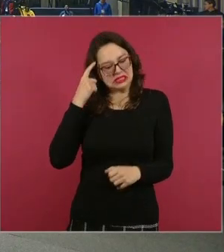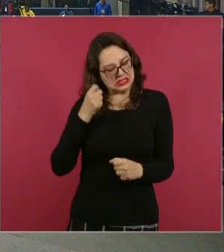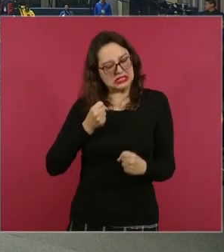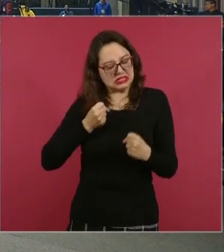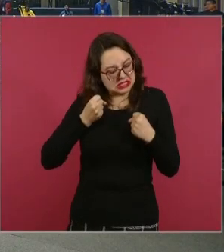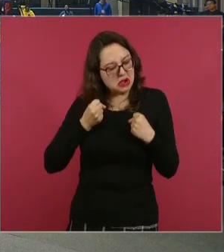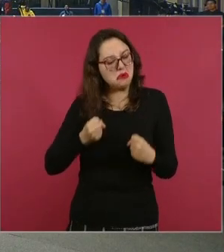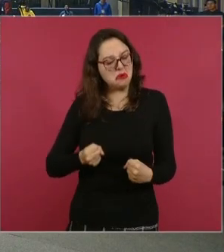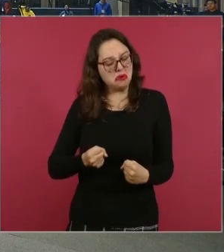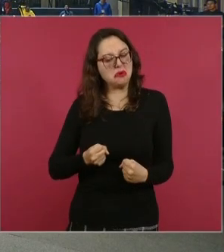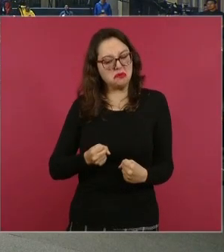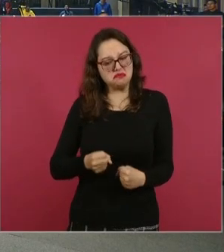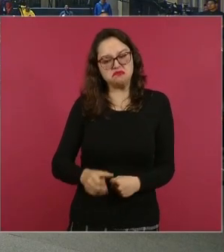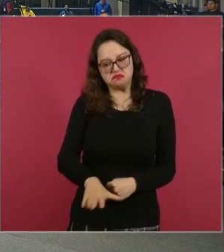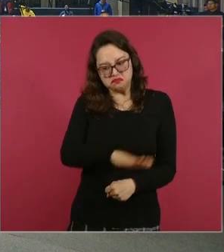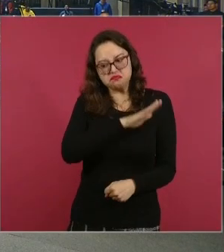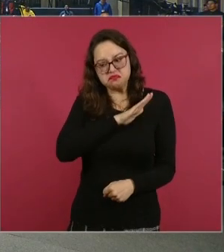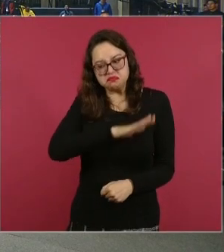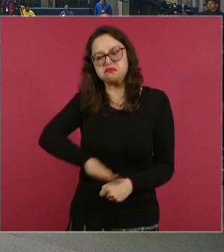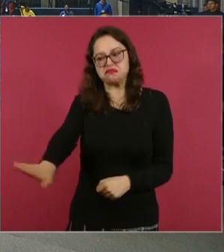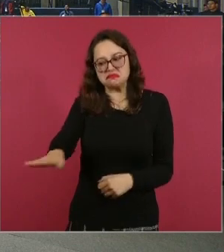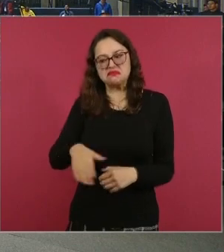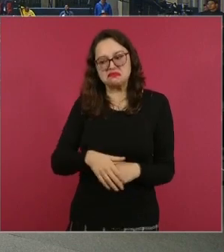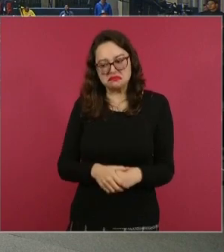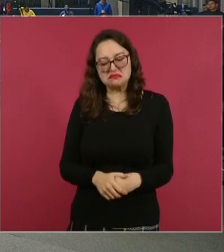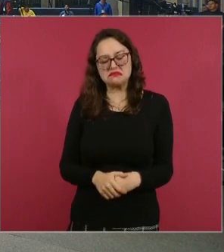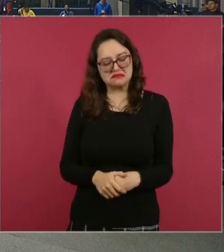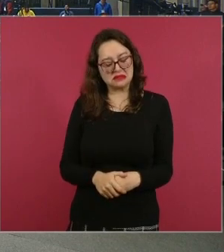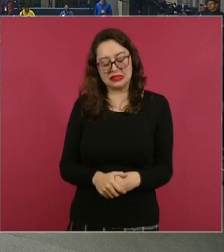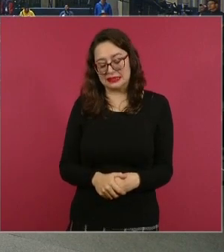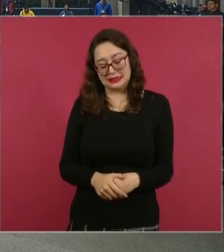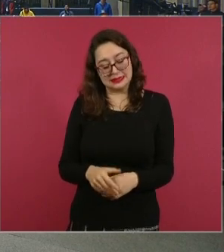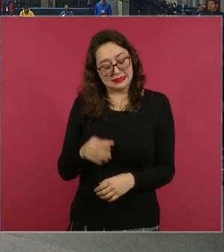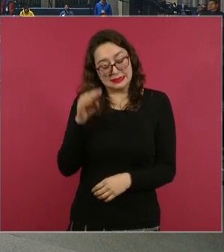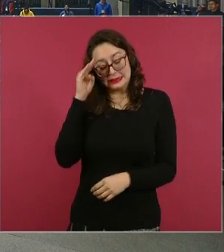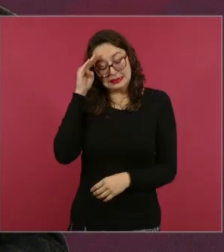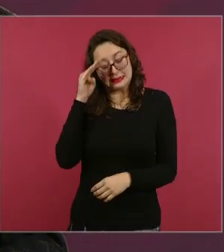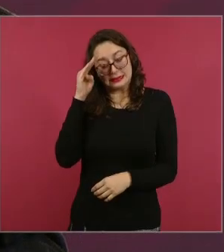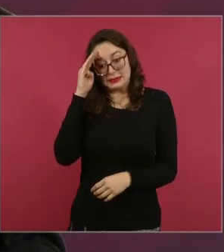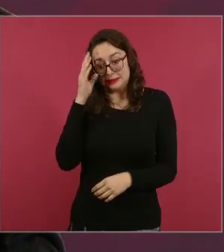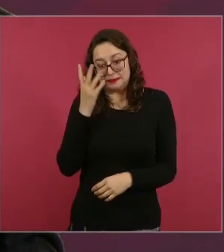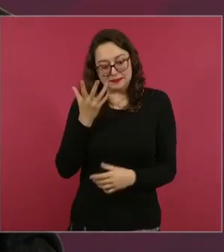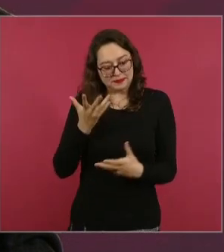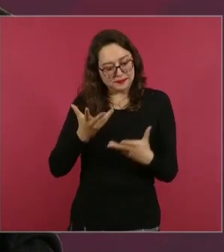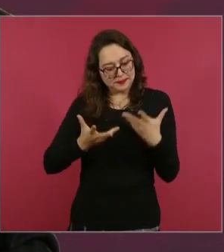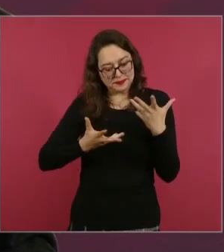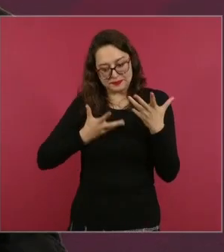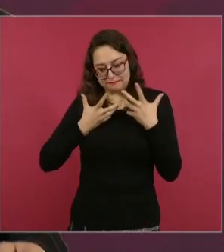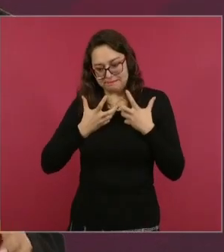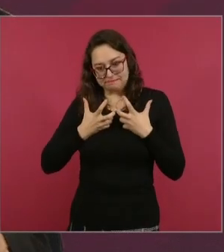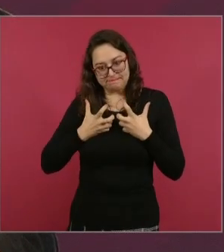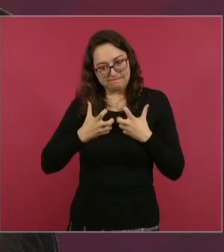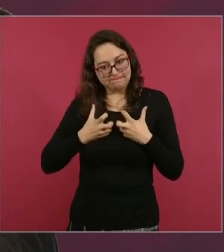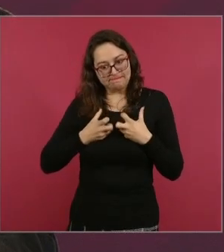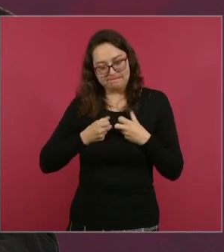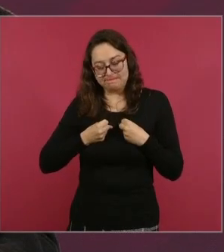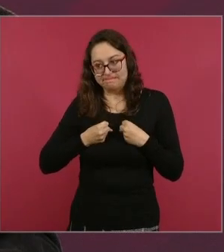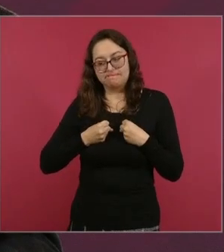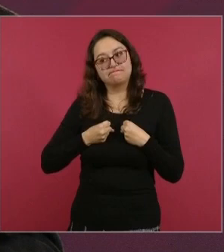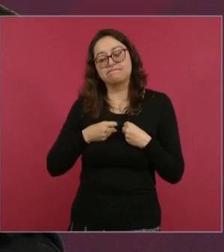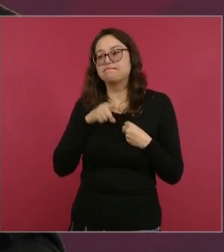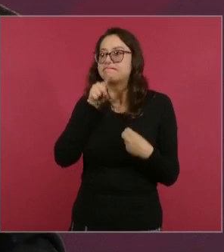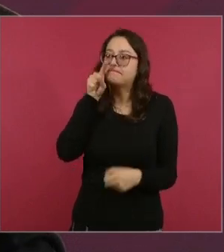camino y nos unimos pensamos en la base